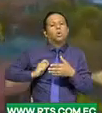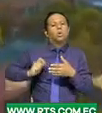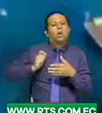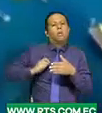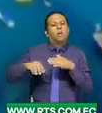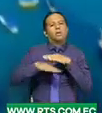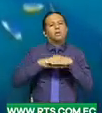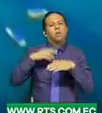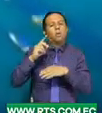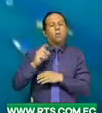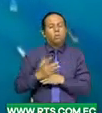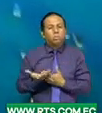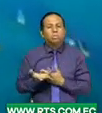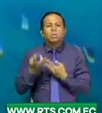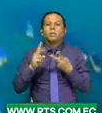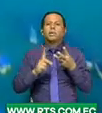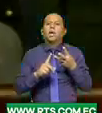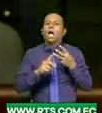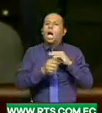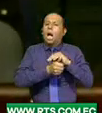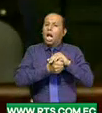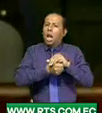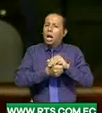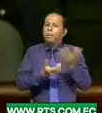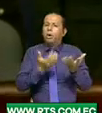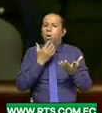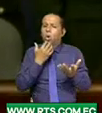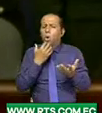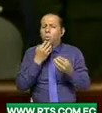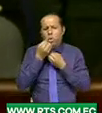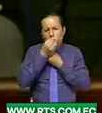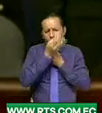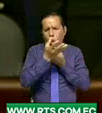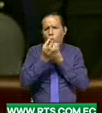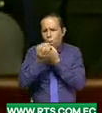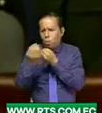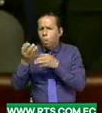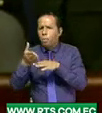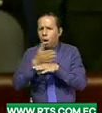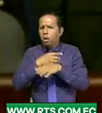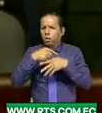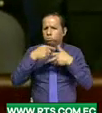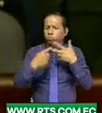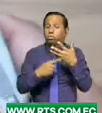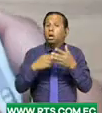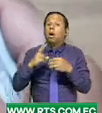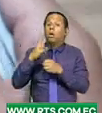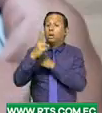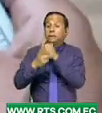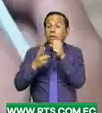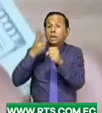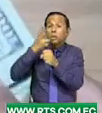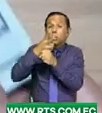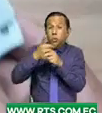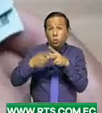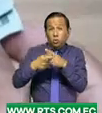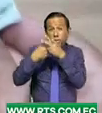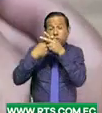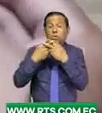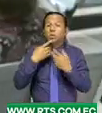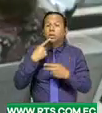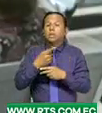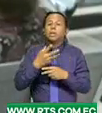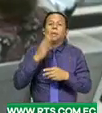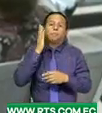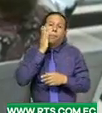Marina de Galápagos, entre otros, de los ofrecimientos. Para este segundo año de gestión se viene el bono para madres gestantes,